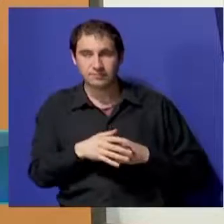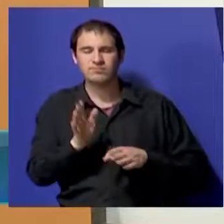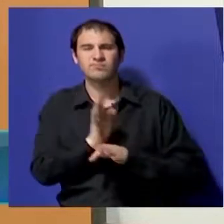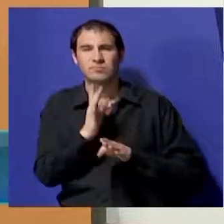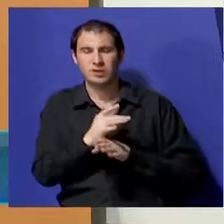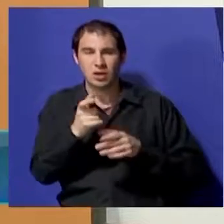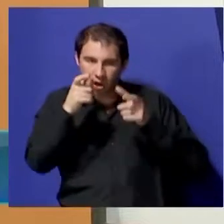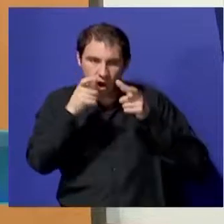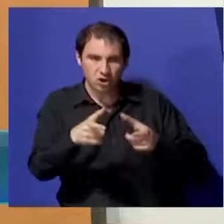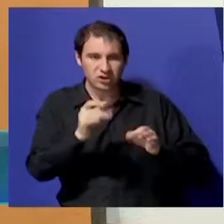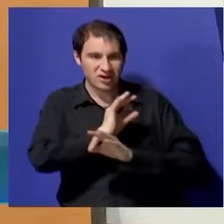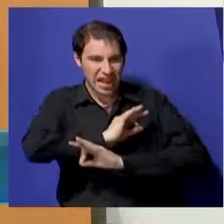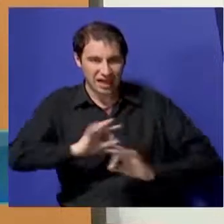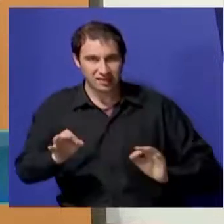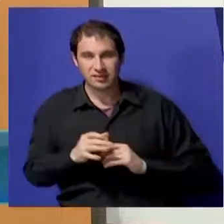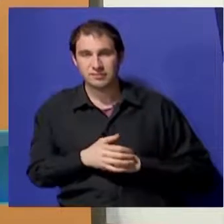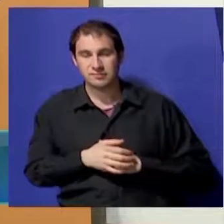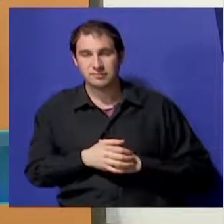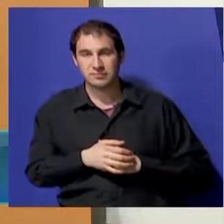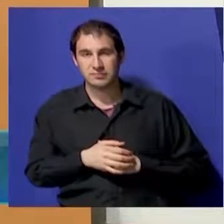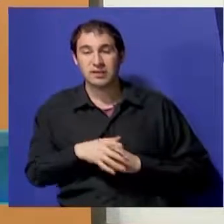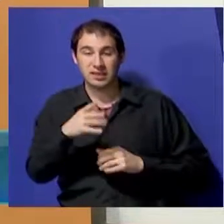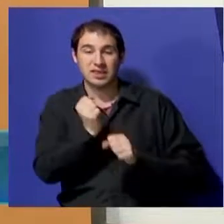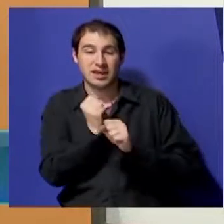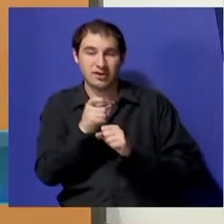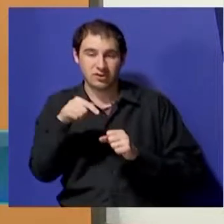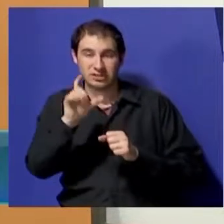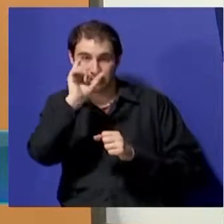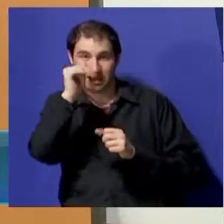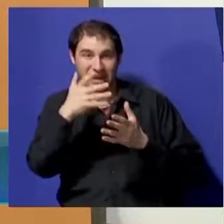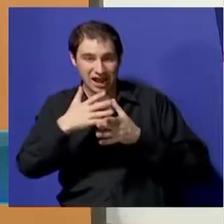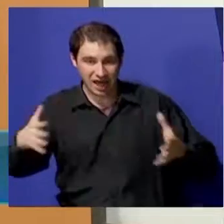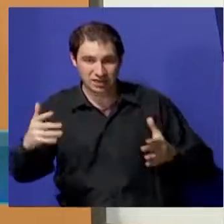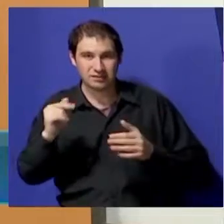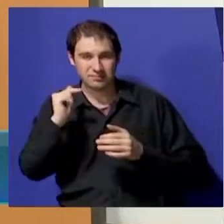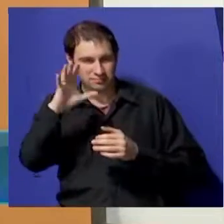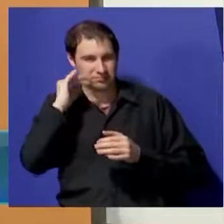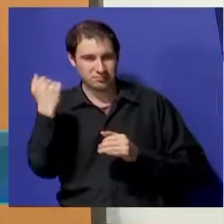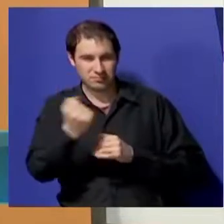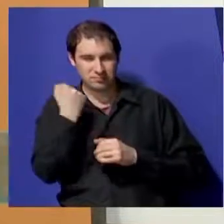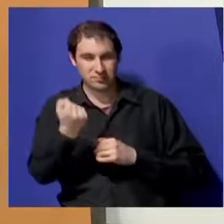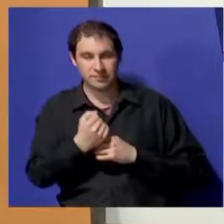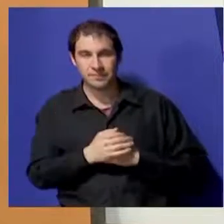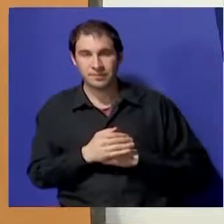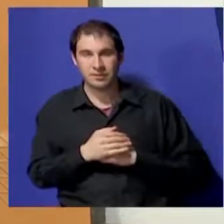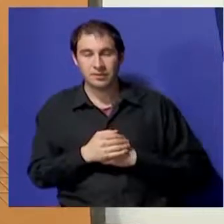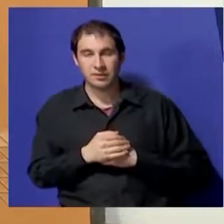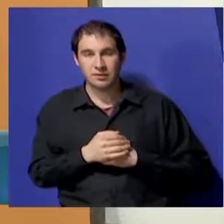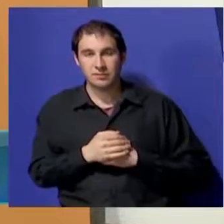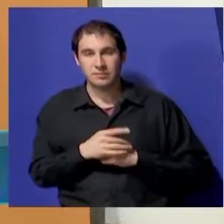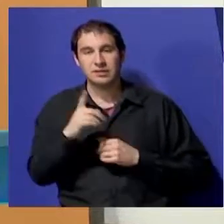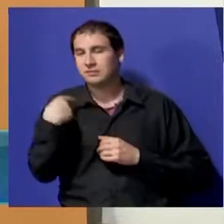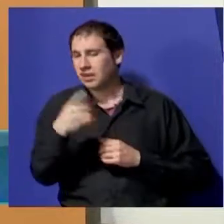no controla absolutamente nada. Esta actividad mega minera, hay que recalcarlo y no cansarse